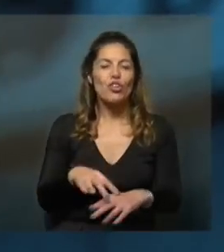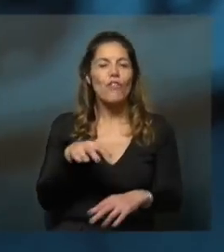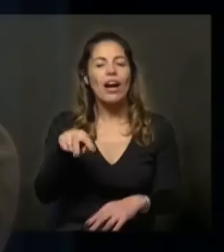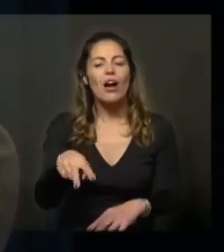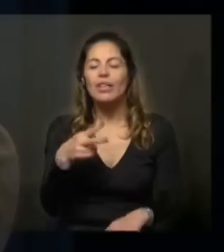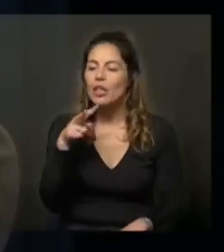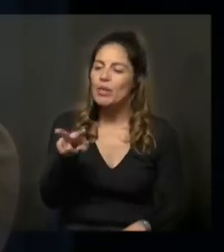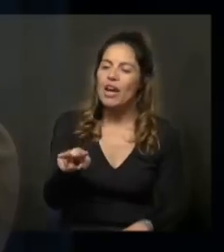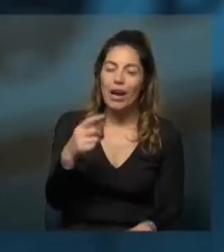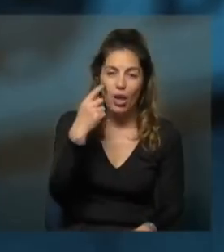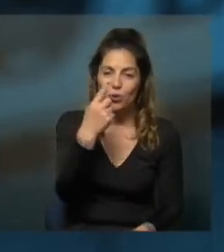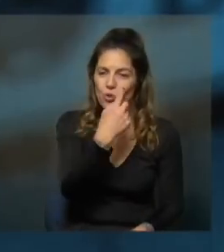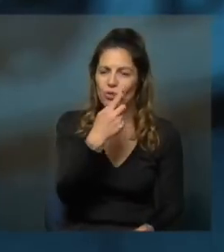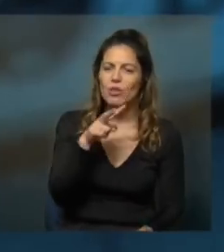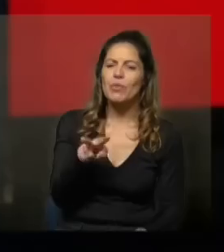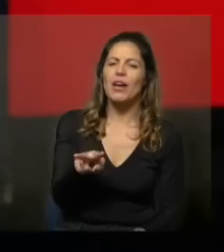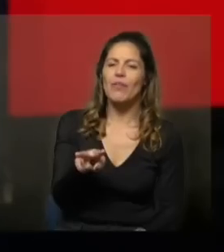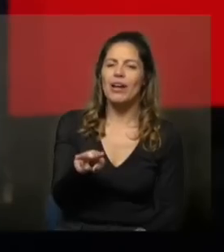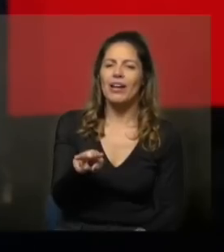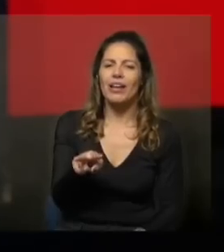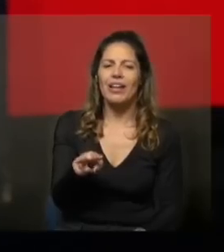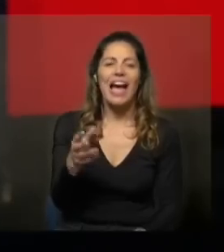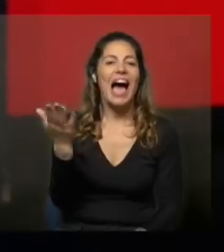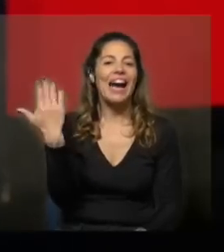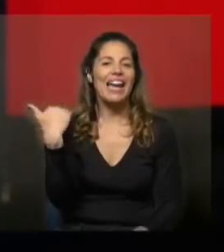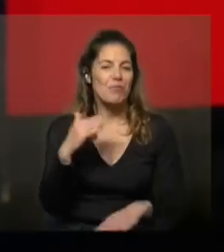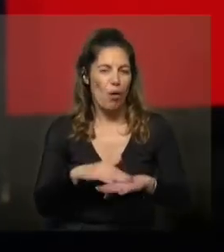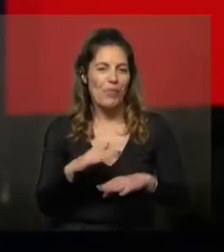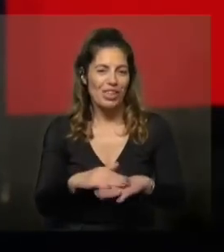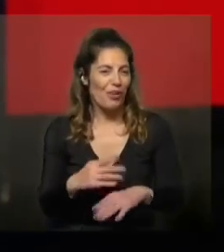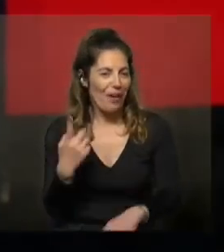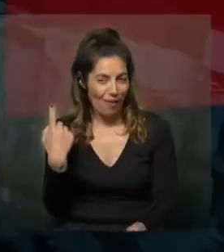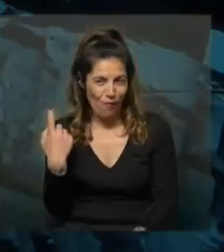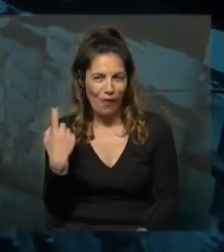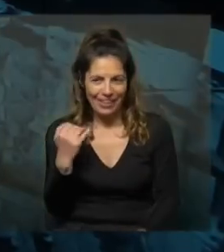a los ojos a ese momento era muy fuerte capaz que hoy no la gente